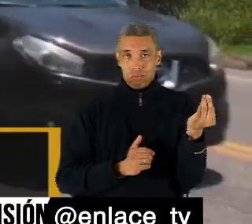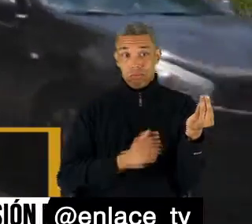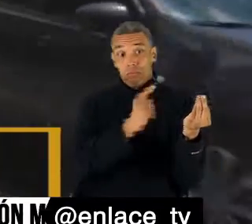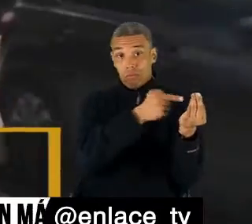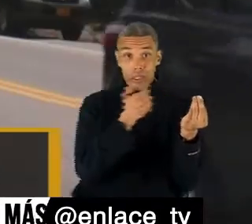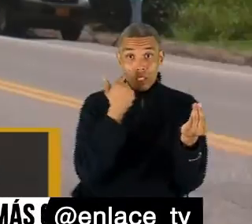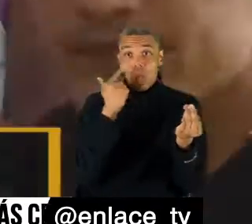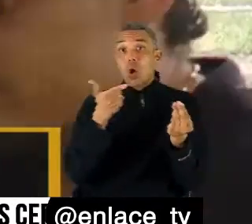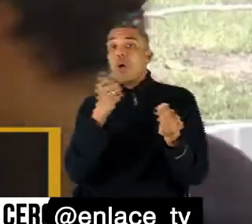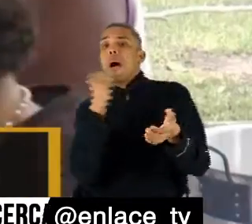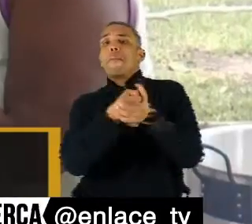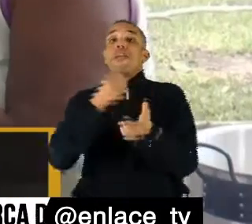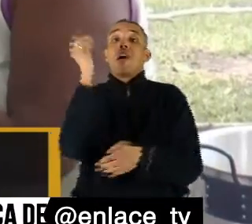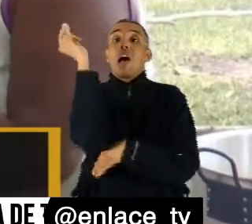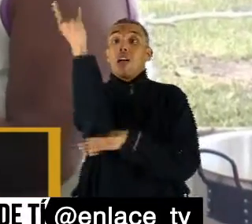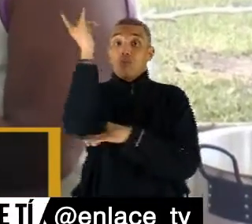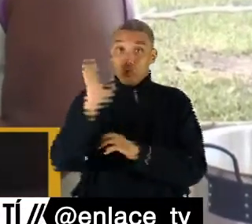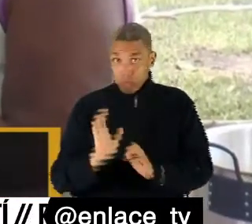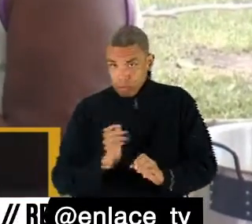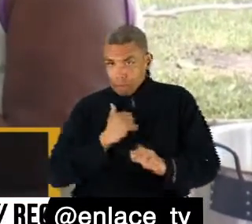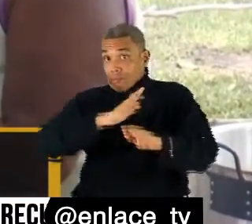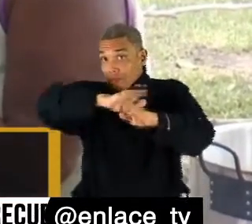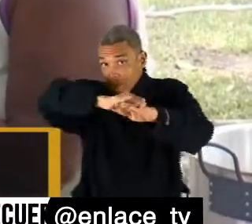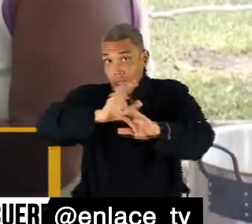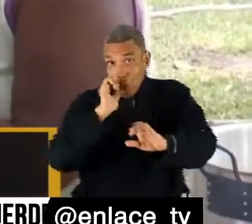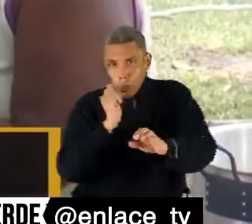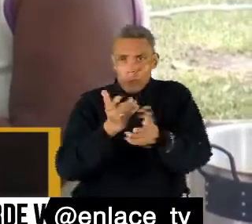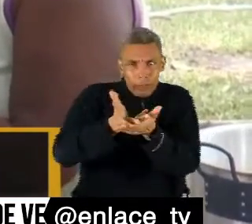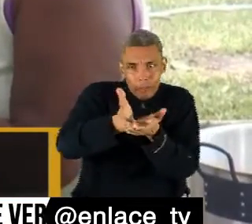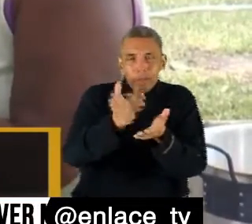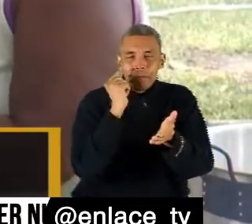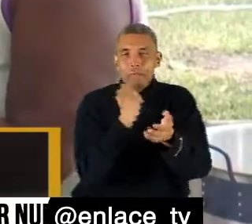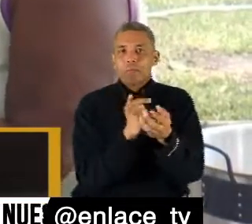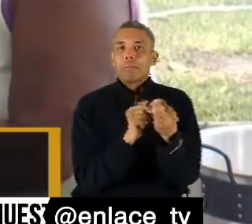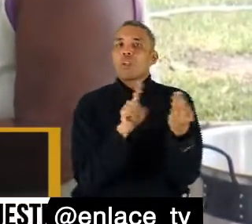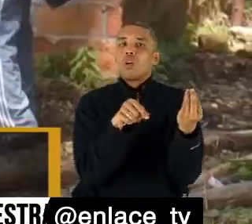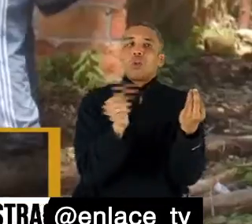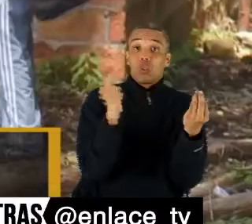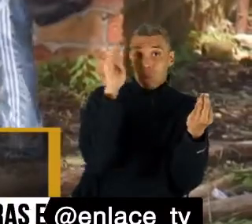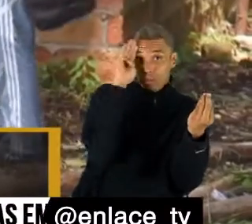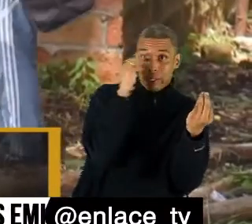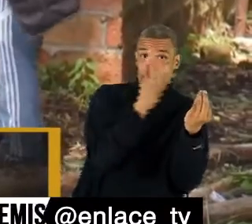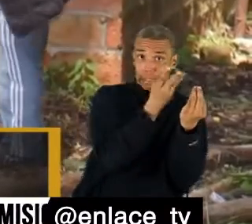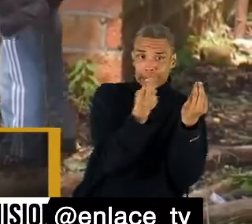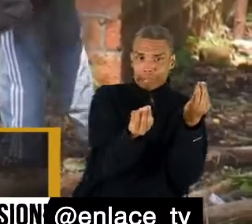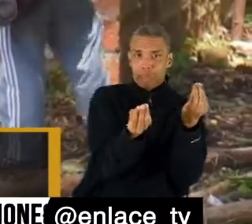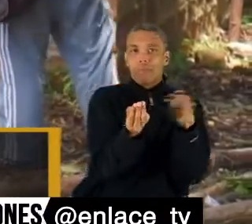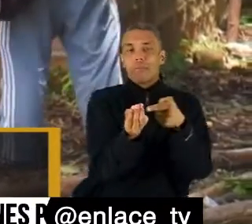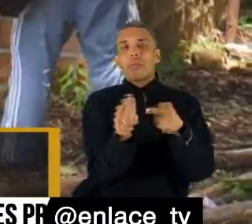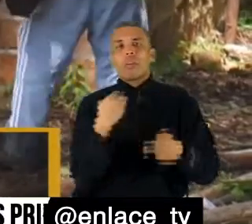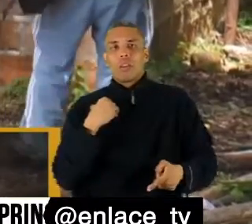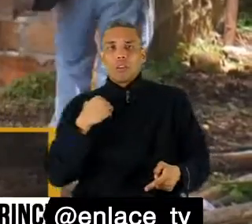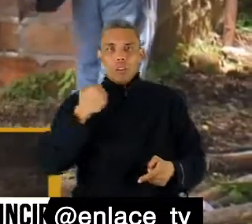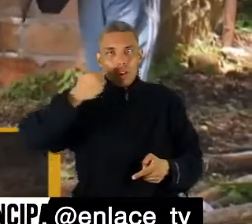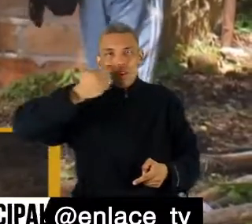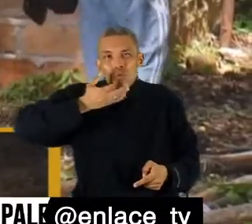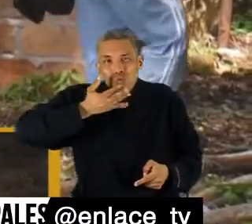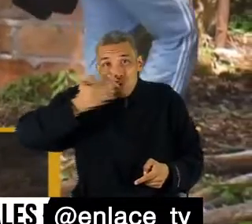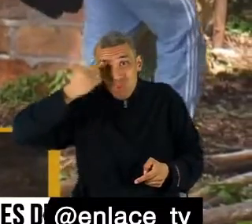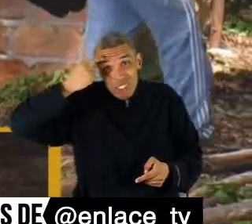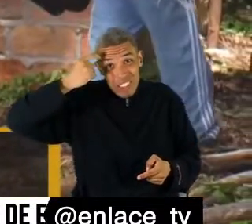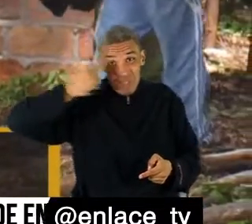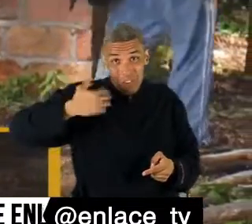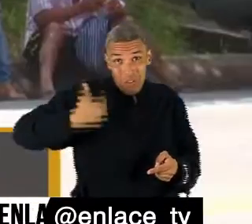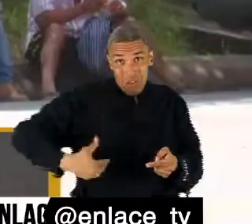nos vaya a ocurrir ningún accidente. Tenemos personal de SMAT que está presto a cualquier situación,